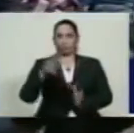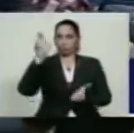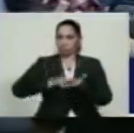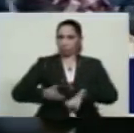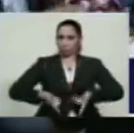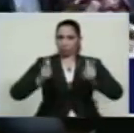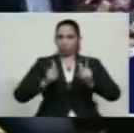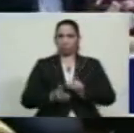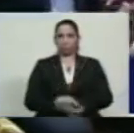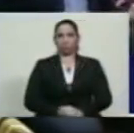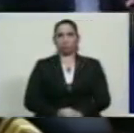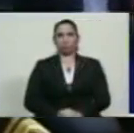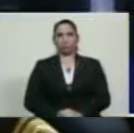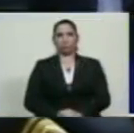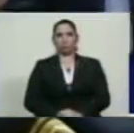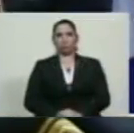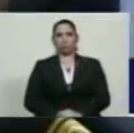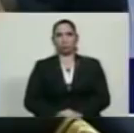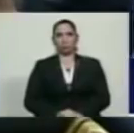Aprobado.